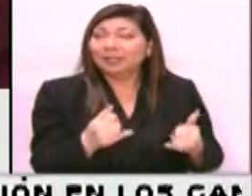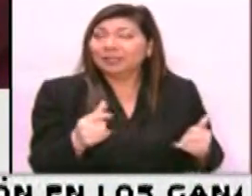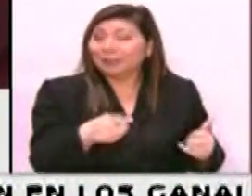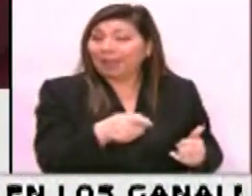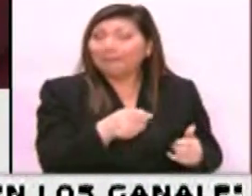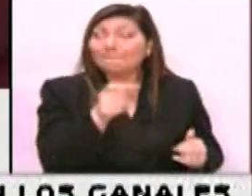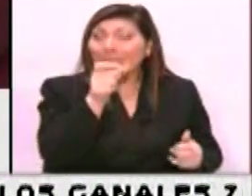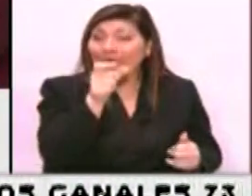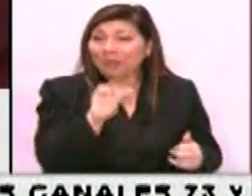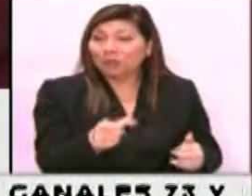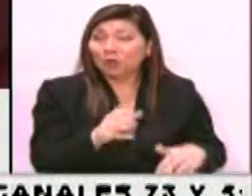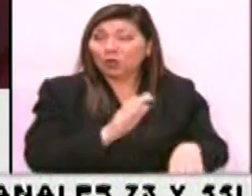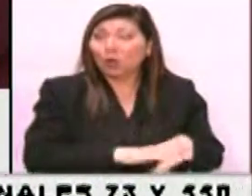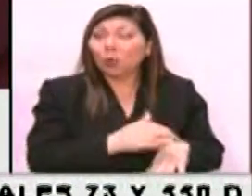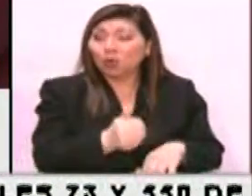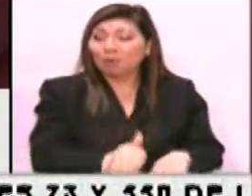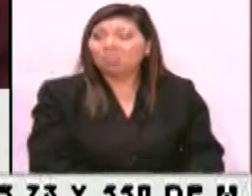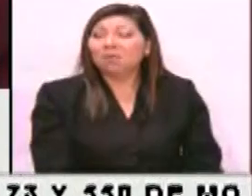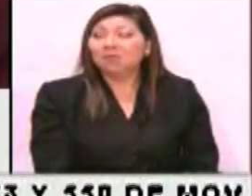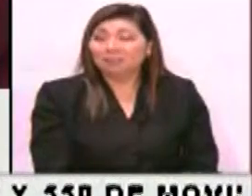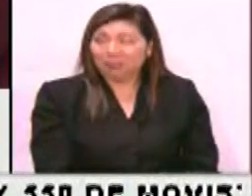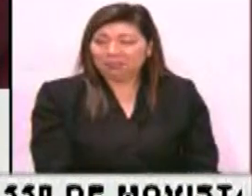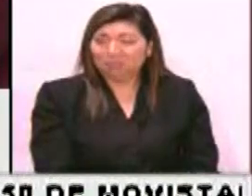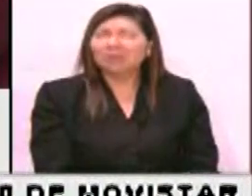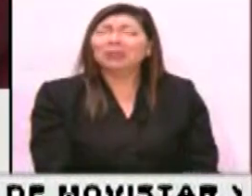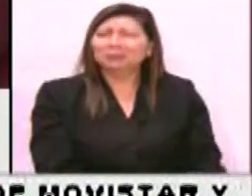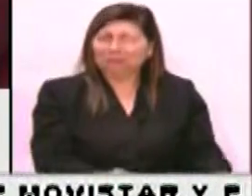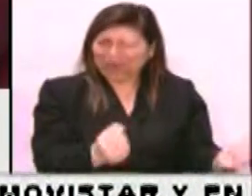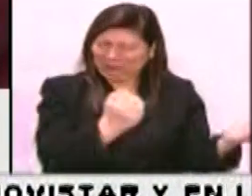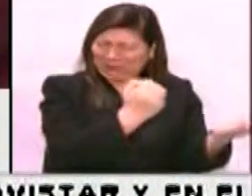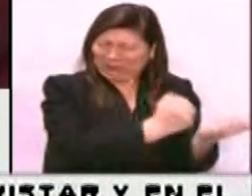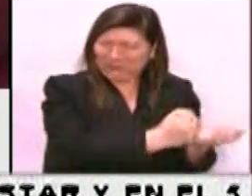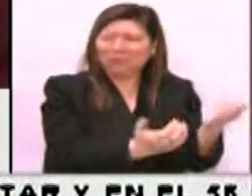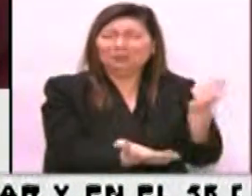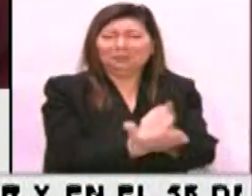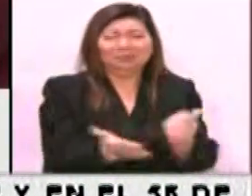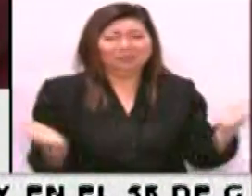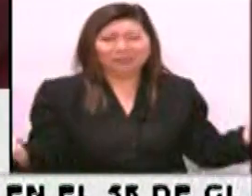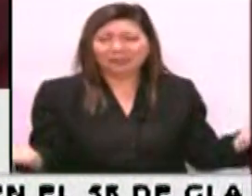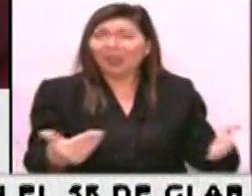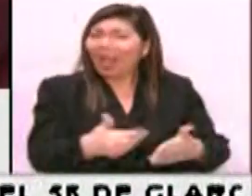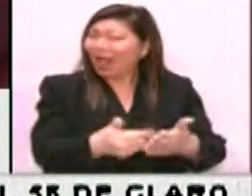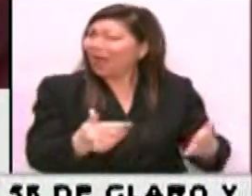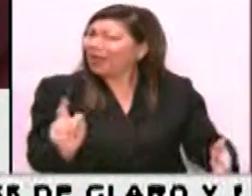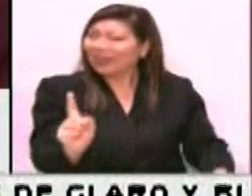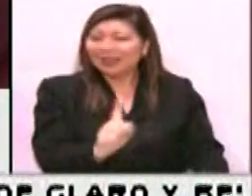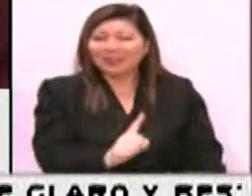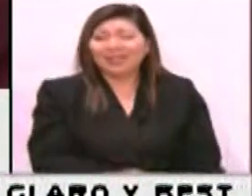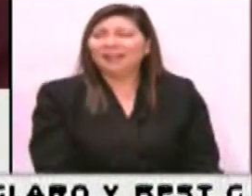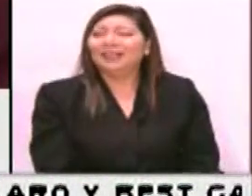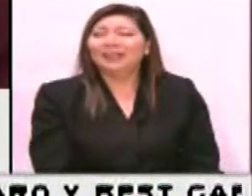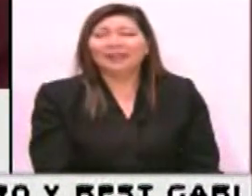hombre es culpable, crucifíquenlo, pero no lo crucifiquen antes.